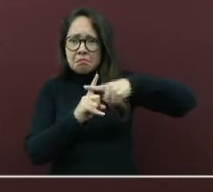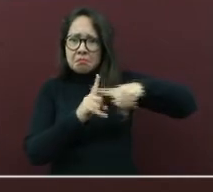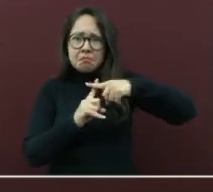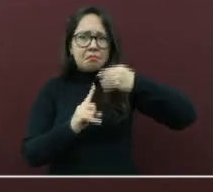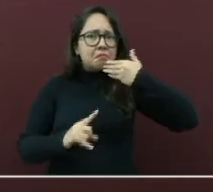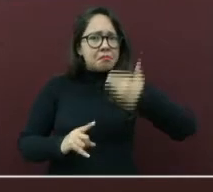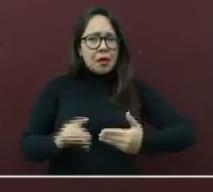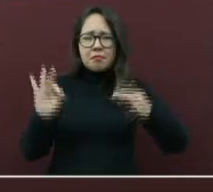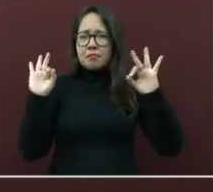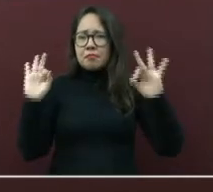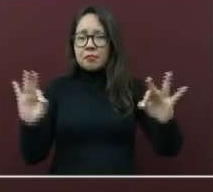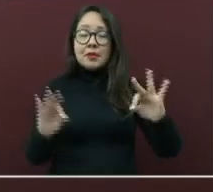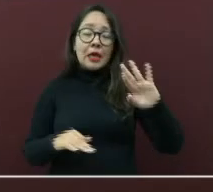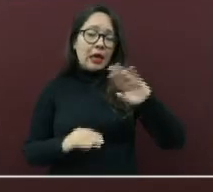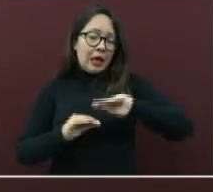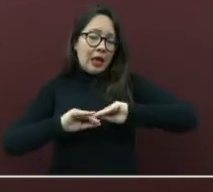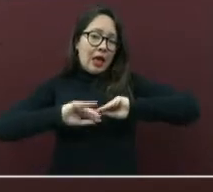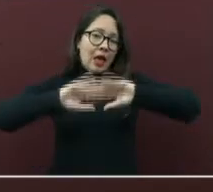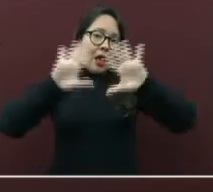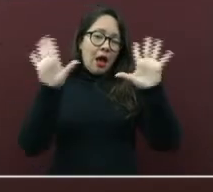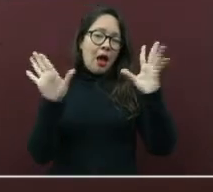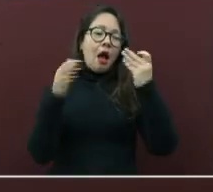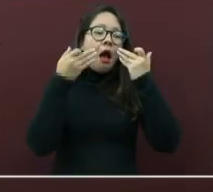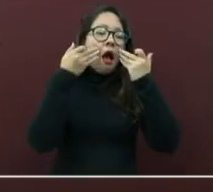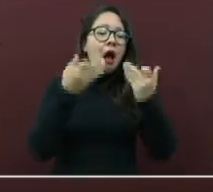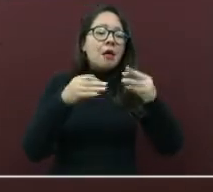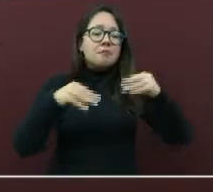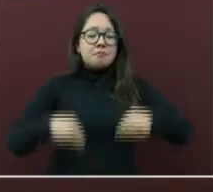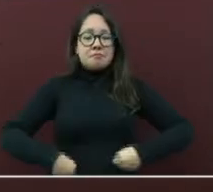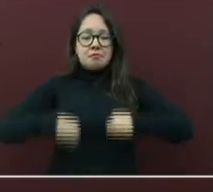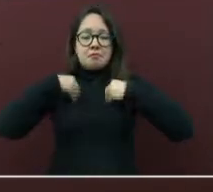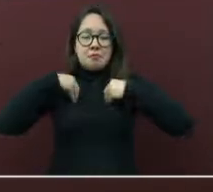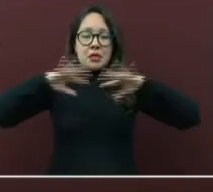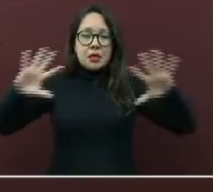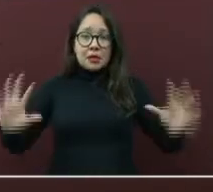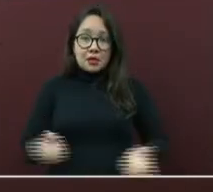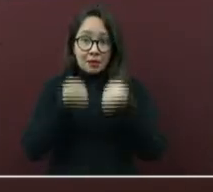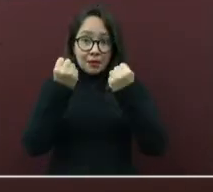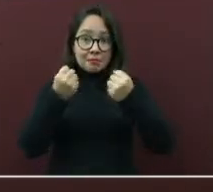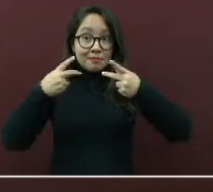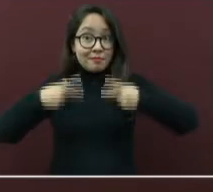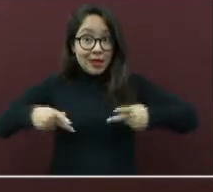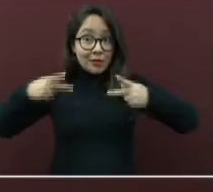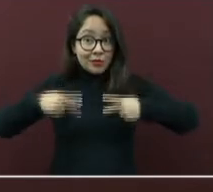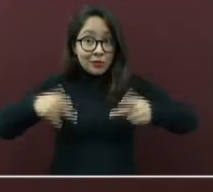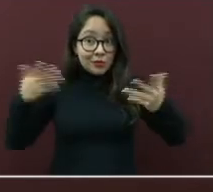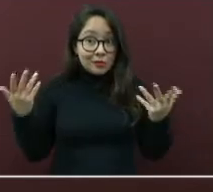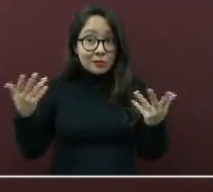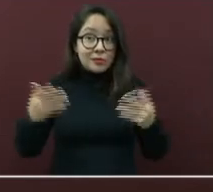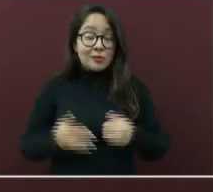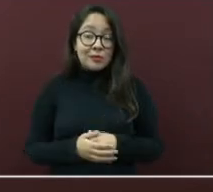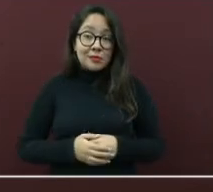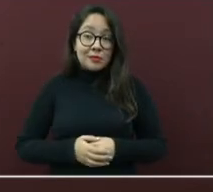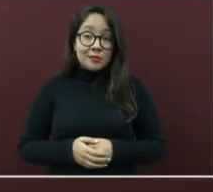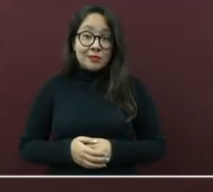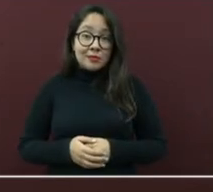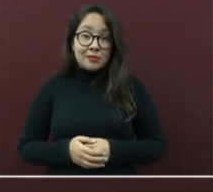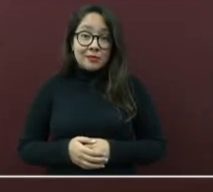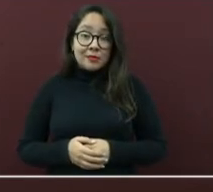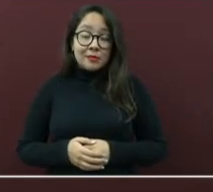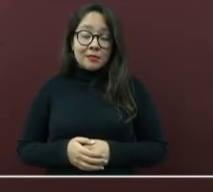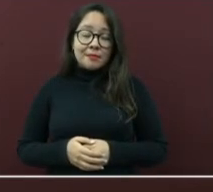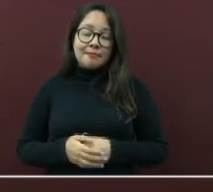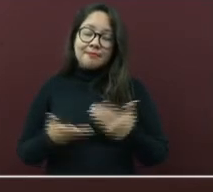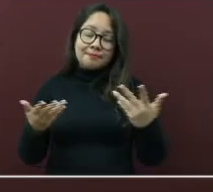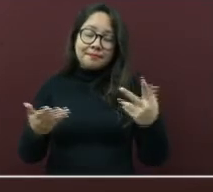repetimos se refleja en la protección de la vida de la población por eso queridísima familia